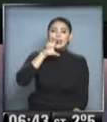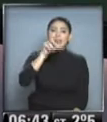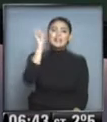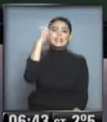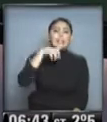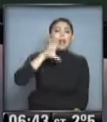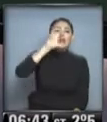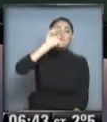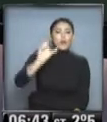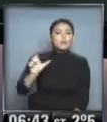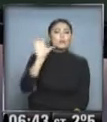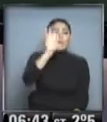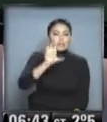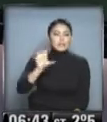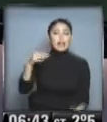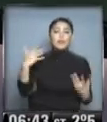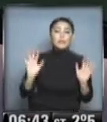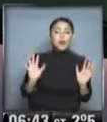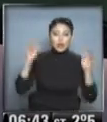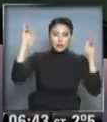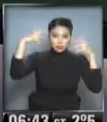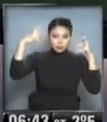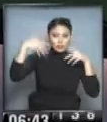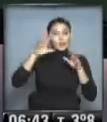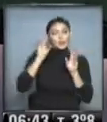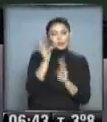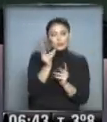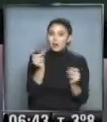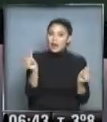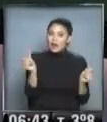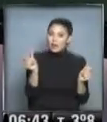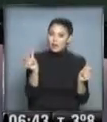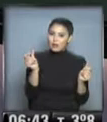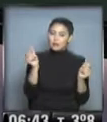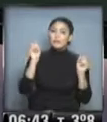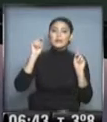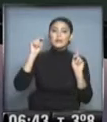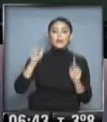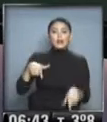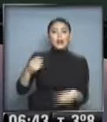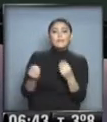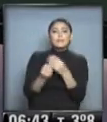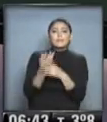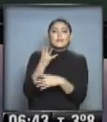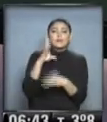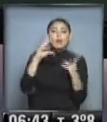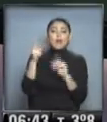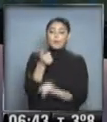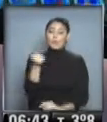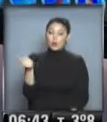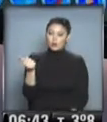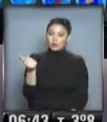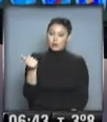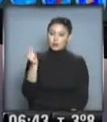Formosa también, la probabilidad de alguna lluvia, pero ya menor, Amaneció con muy poquita nubosidad en